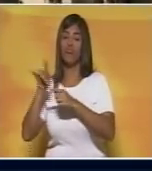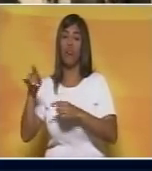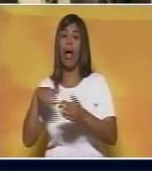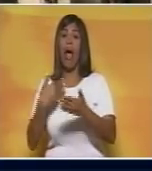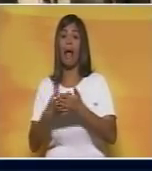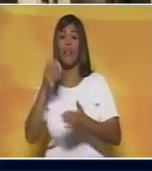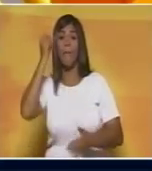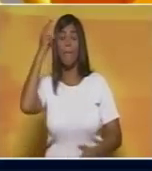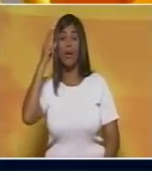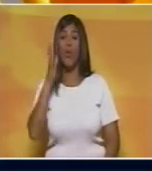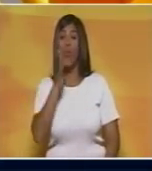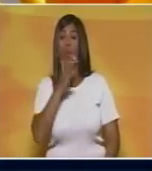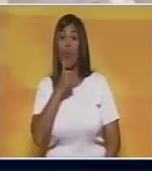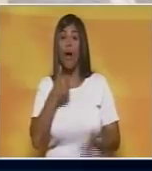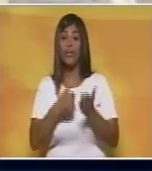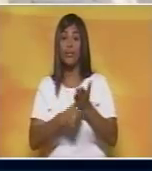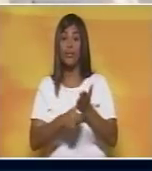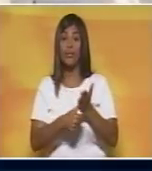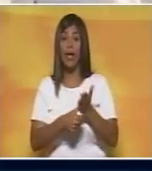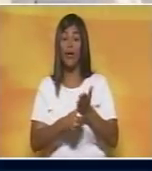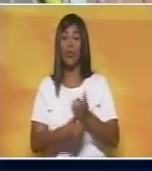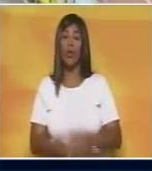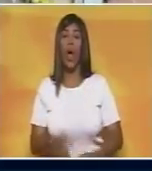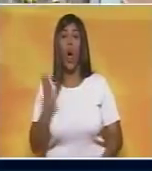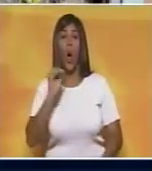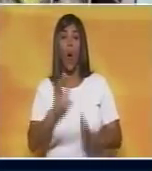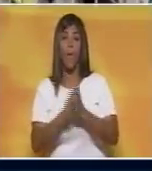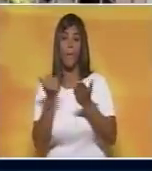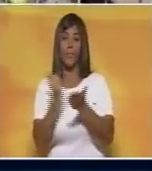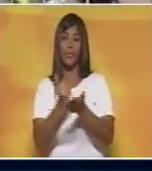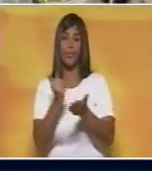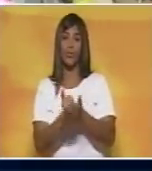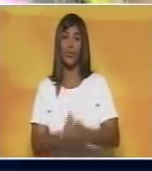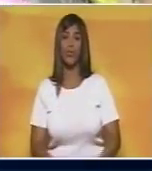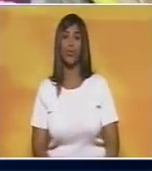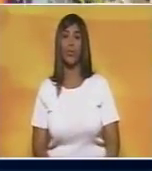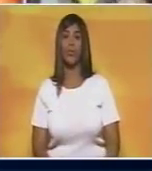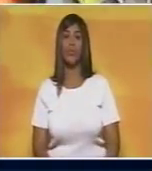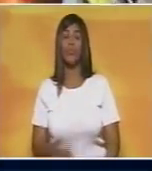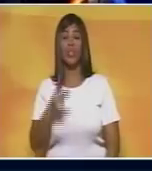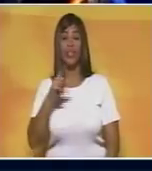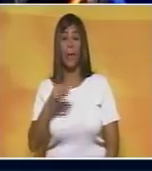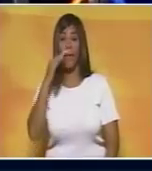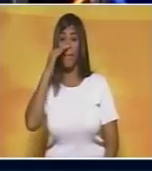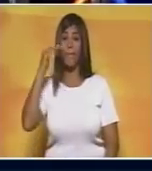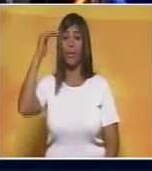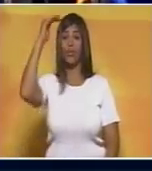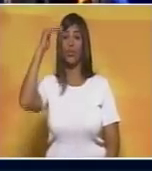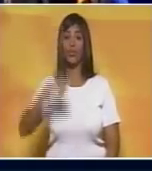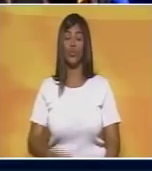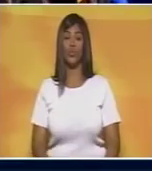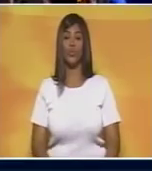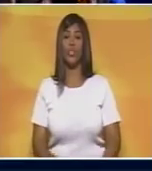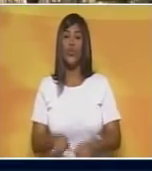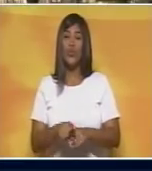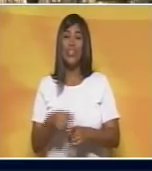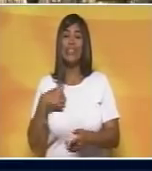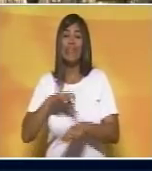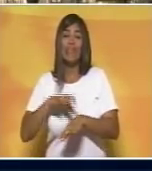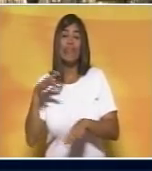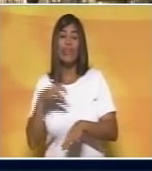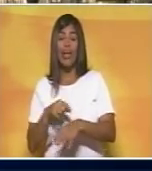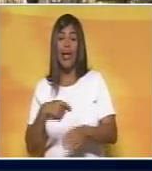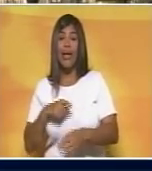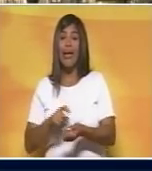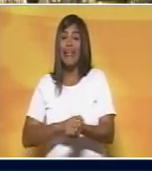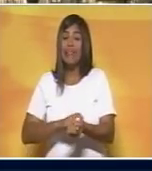Perú, que no cuentan con cédula de identidad o pasaporte también, así como los adultos en situación de extrema